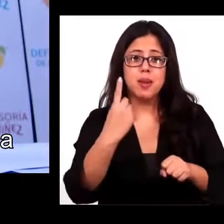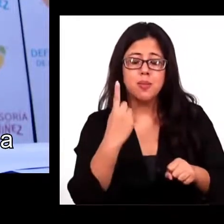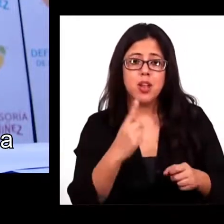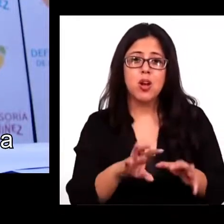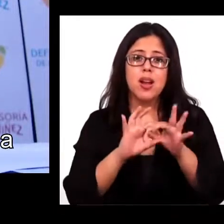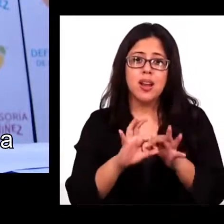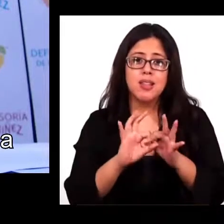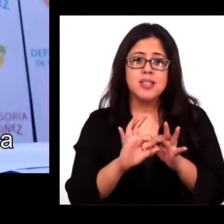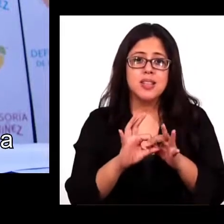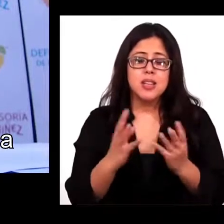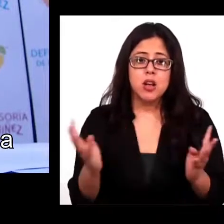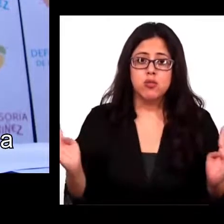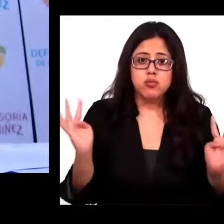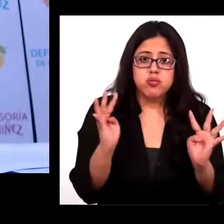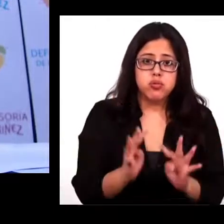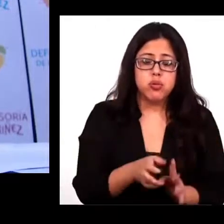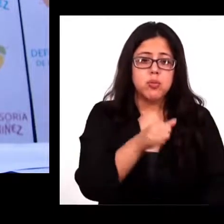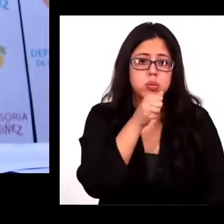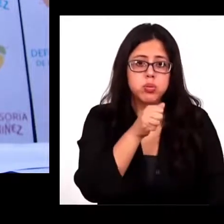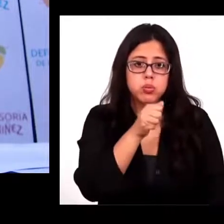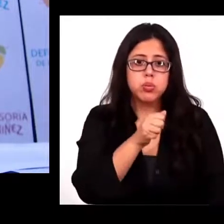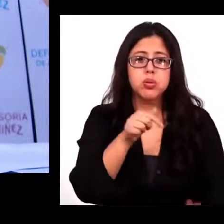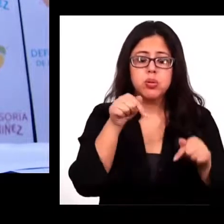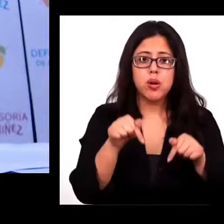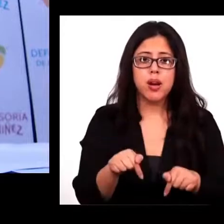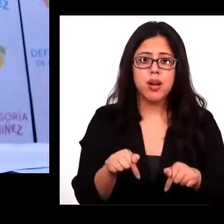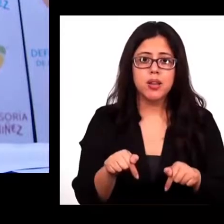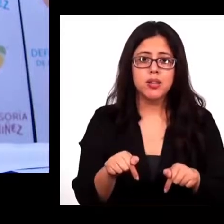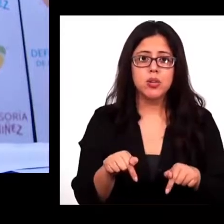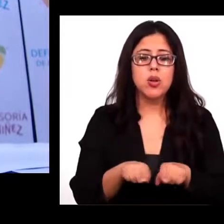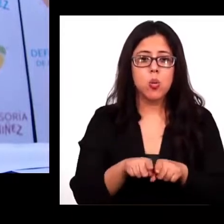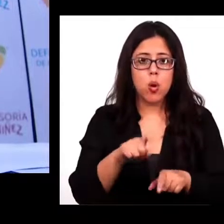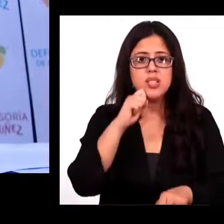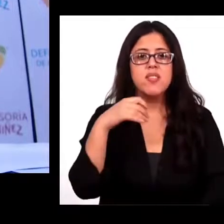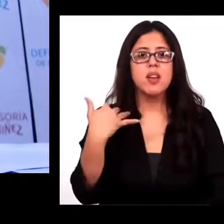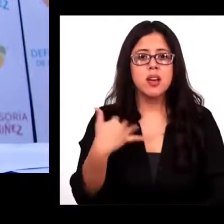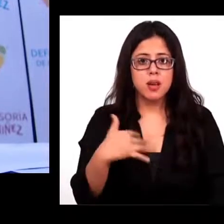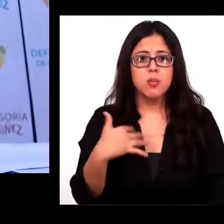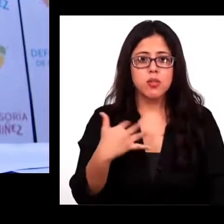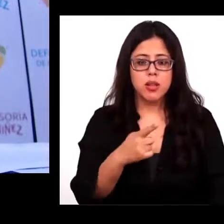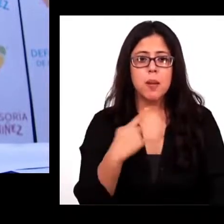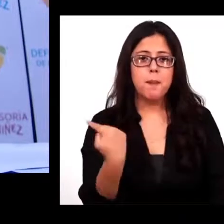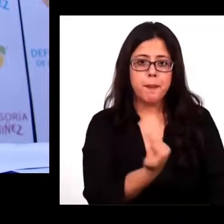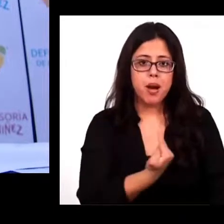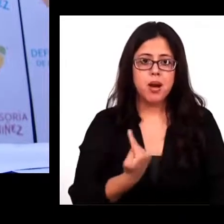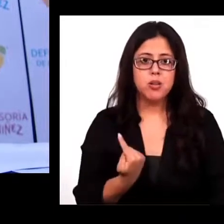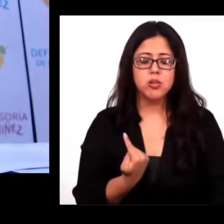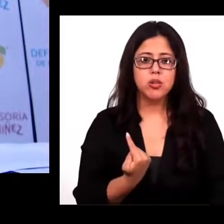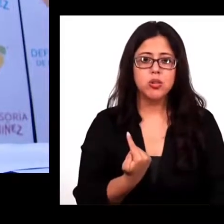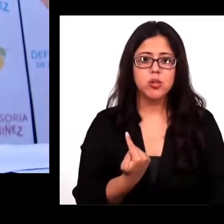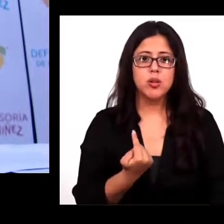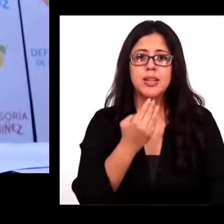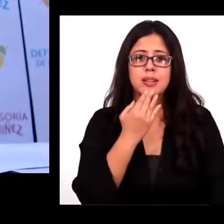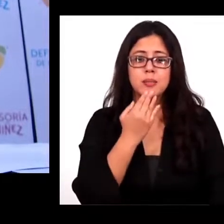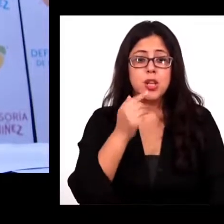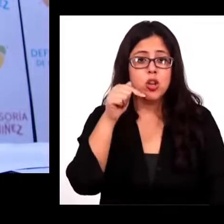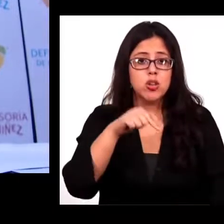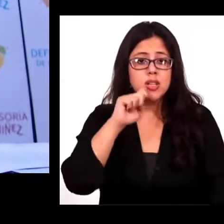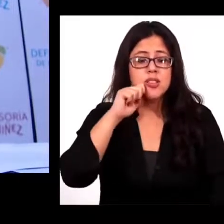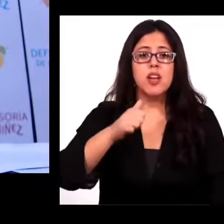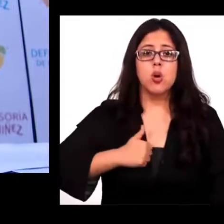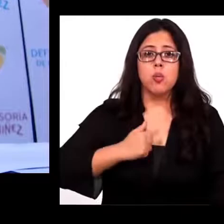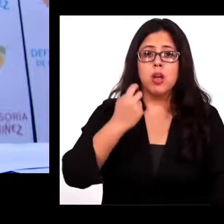la concurrencia de los medios de comunicación a esta instancia que para nosotros es particularmente relevante, considerando que el día de hoy se cumplen 2